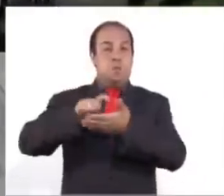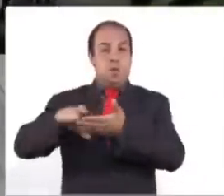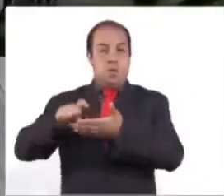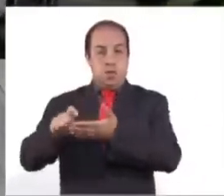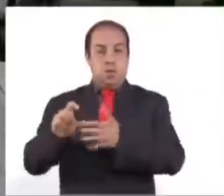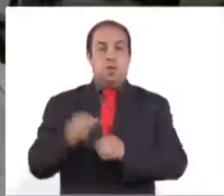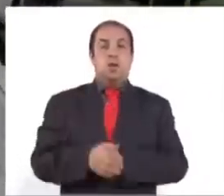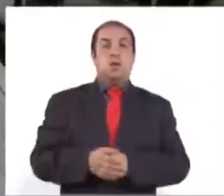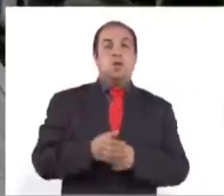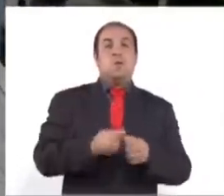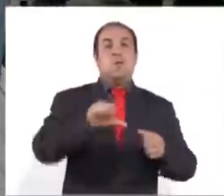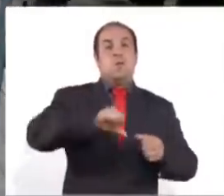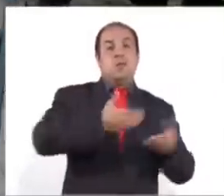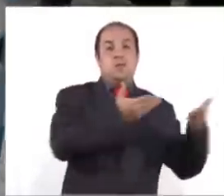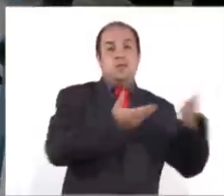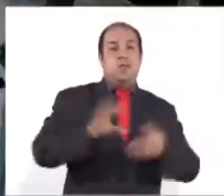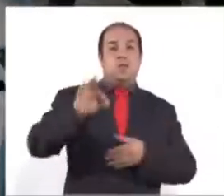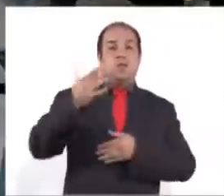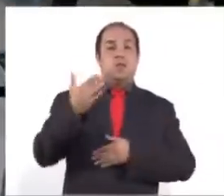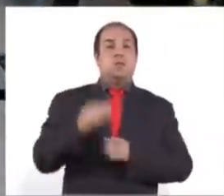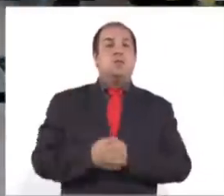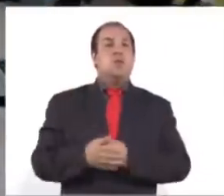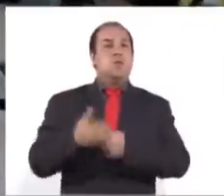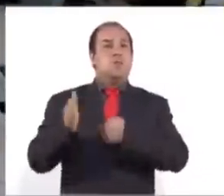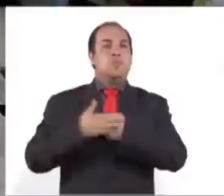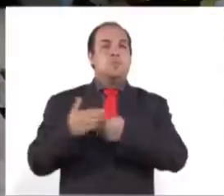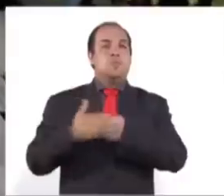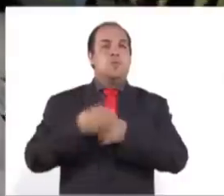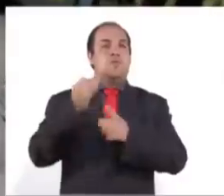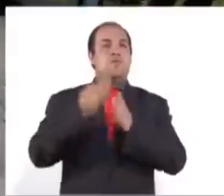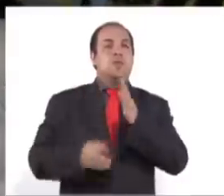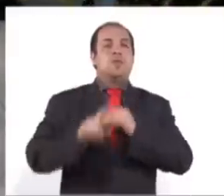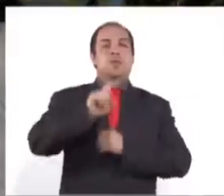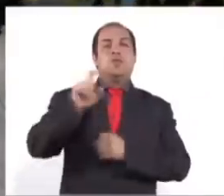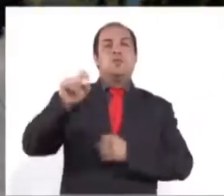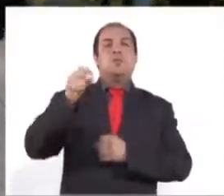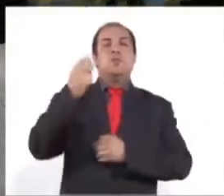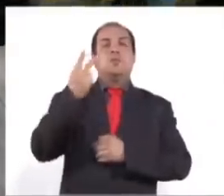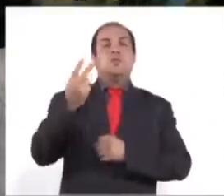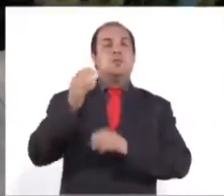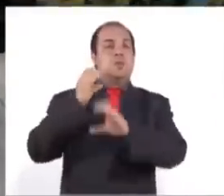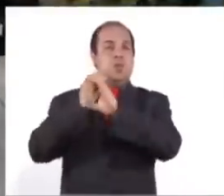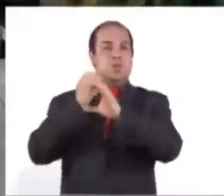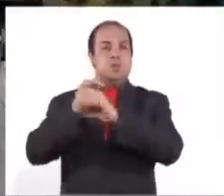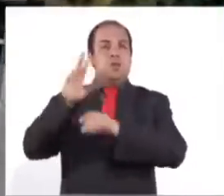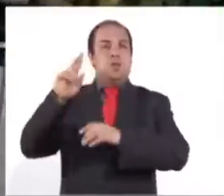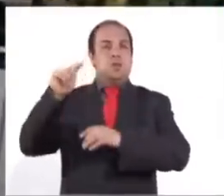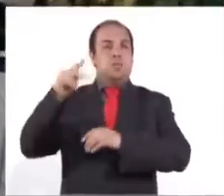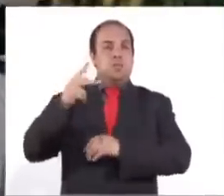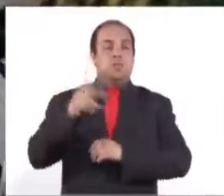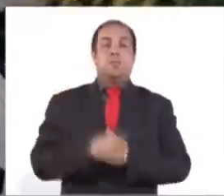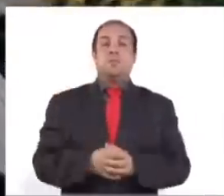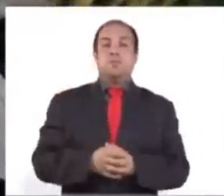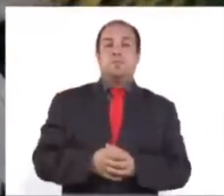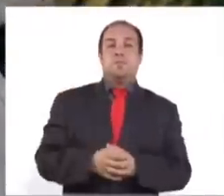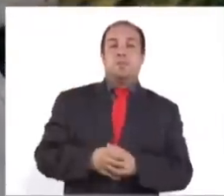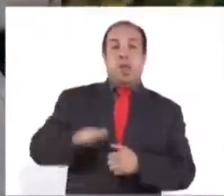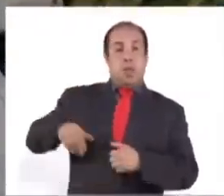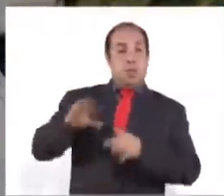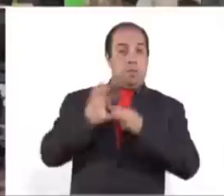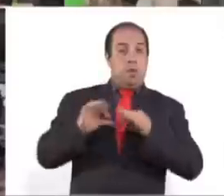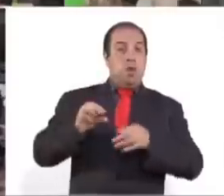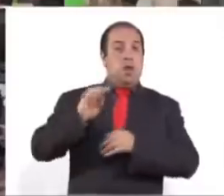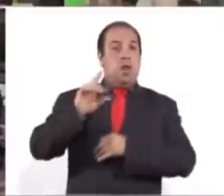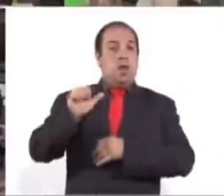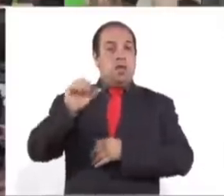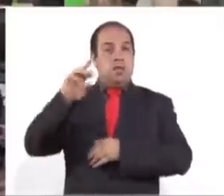llegan 45, estarán por llegar 122. Y ya lo mencionó Andrés,